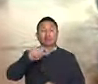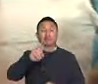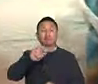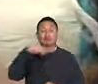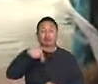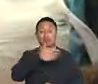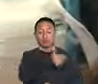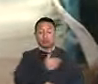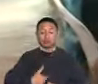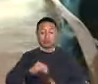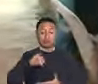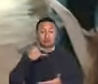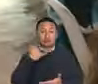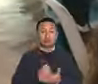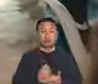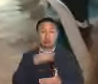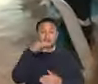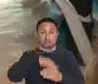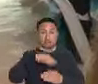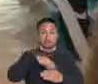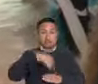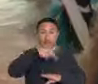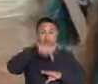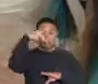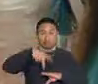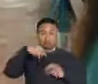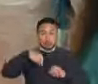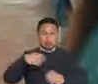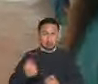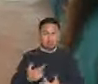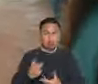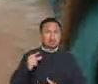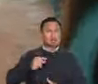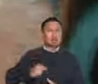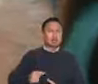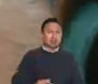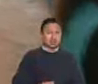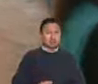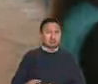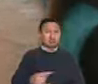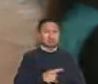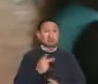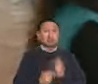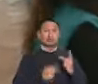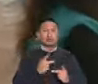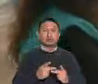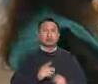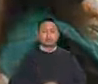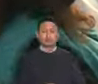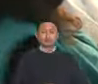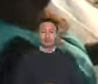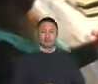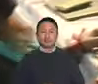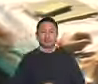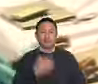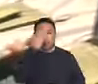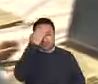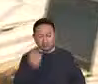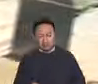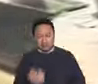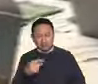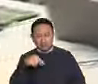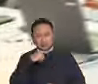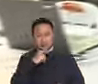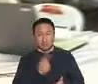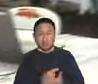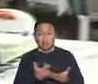es presidenta de la Junta Electoral de Pichincha para que nos cuente más detalles acerca del proceso. Buenos días. Buenos días, ¿cómo están? Bueno, como